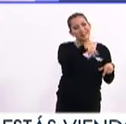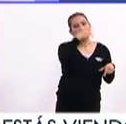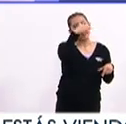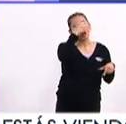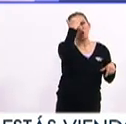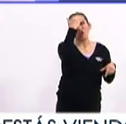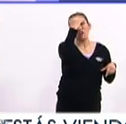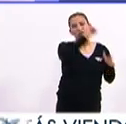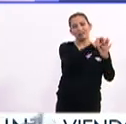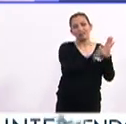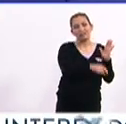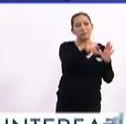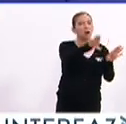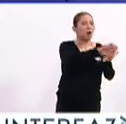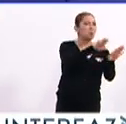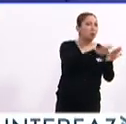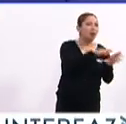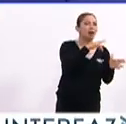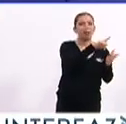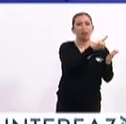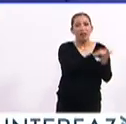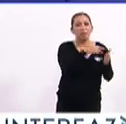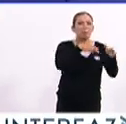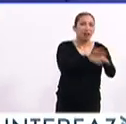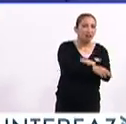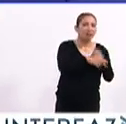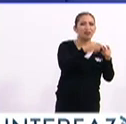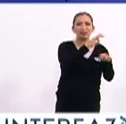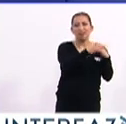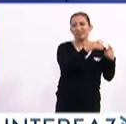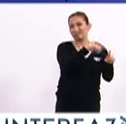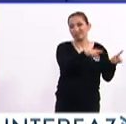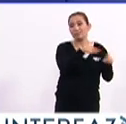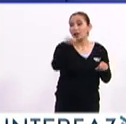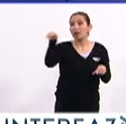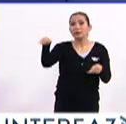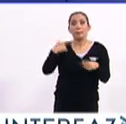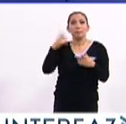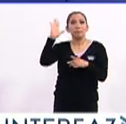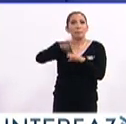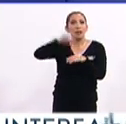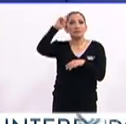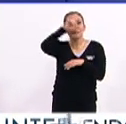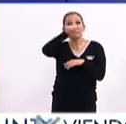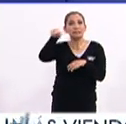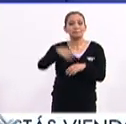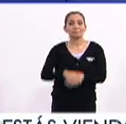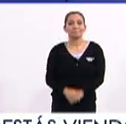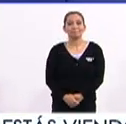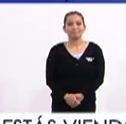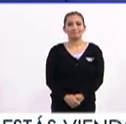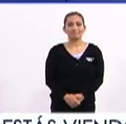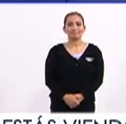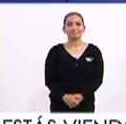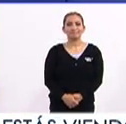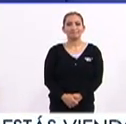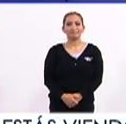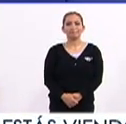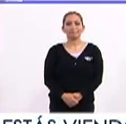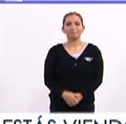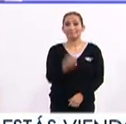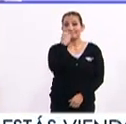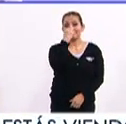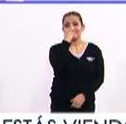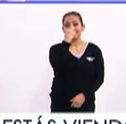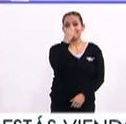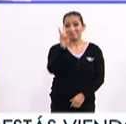todos los sistemas, a cómo funciona el metro, cómo funciona todo. ¿Qué fue lo que más te costó trabajo? La